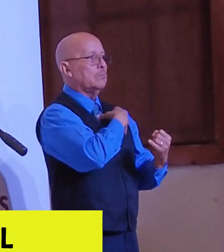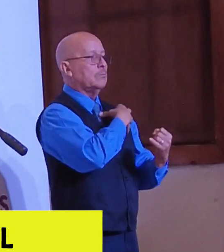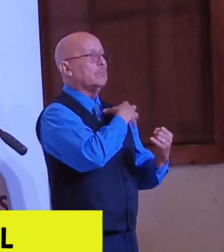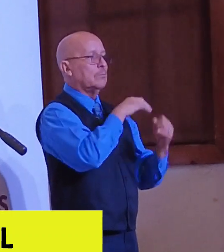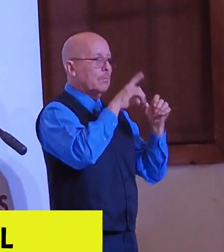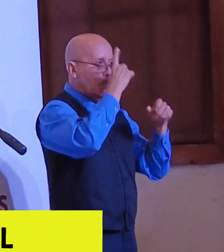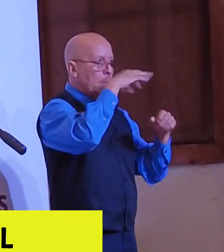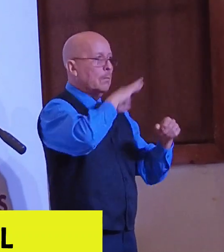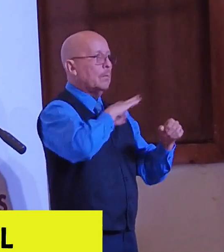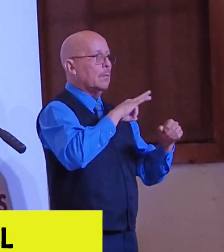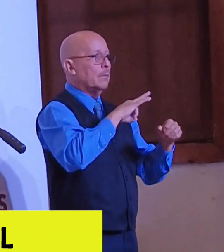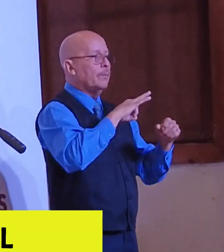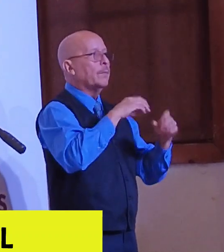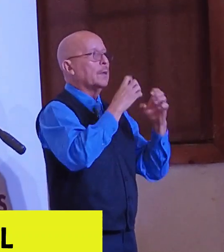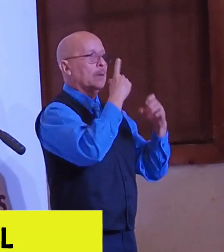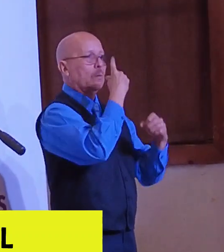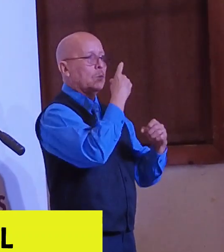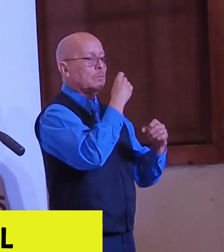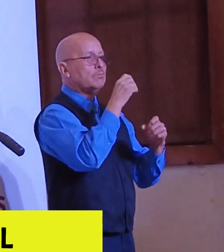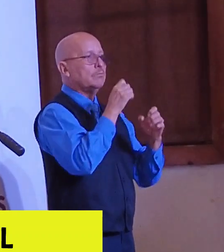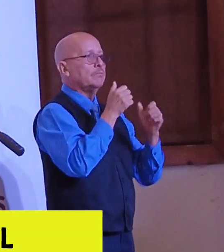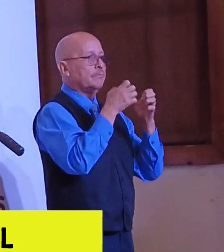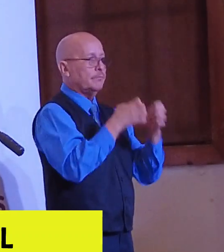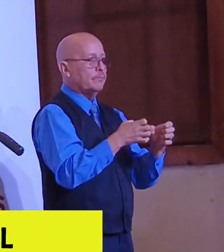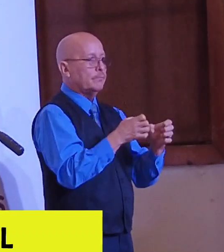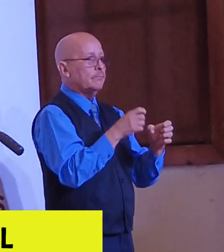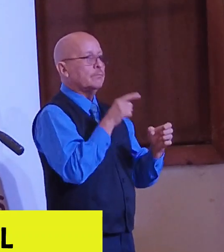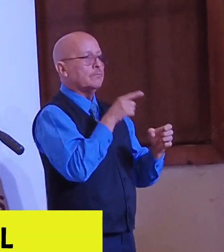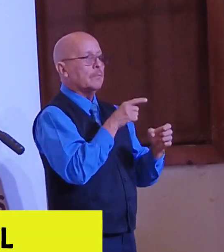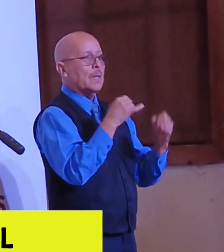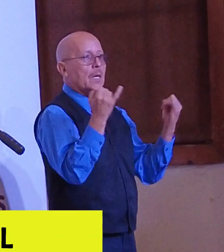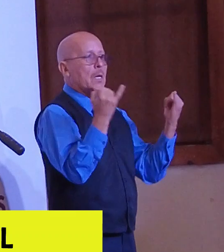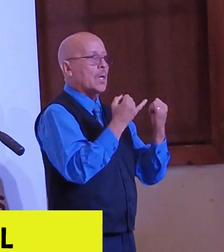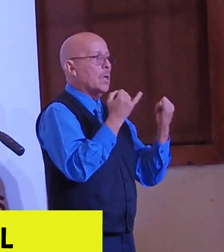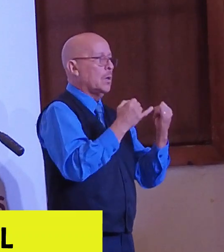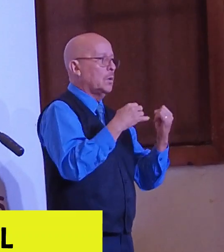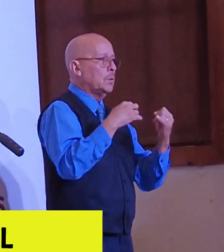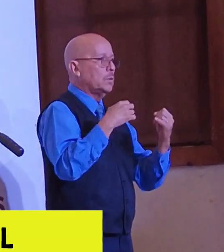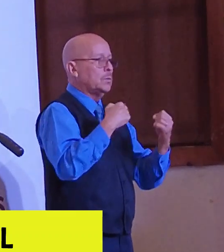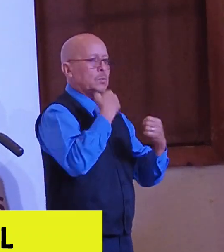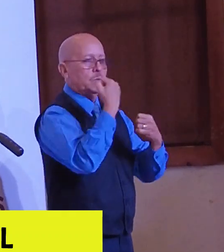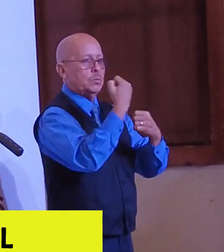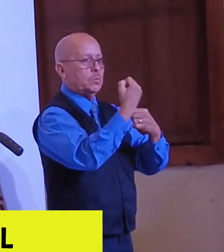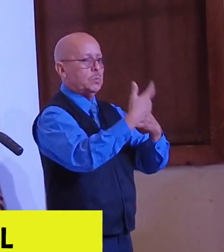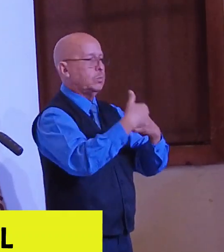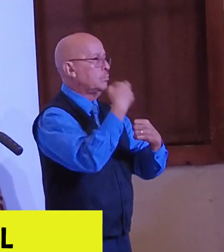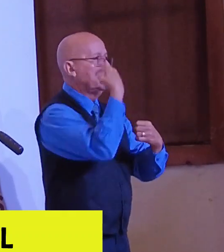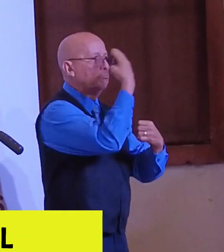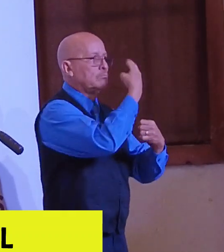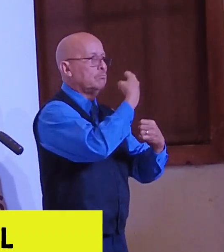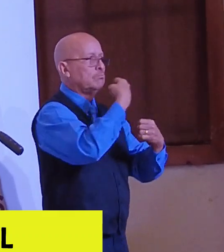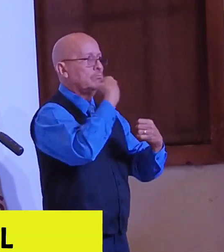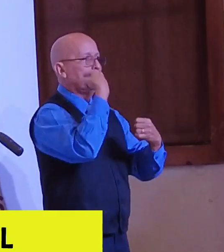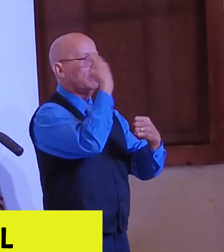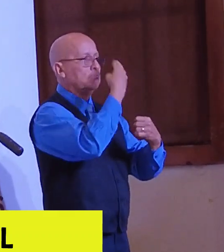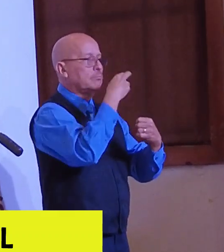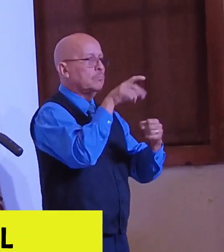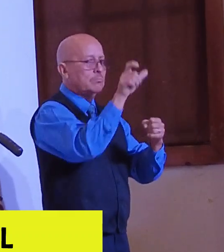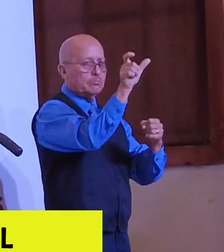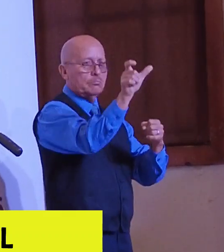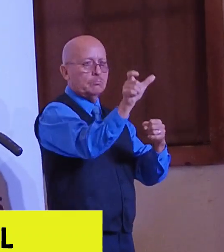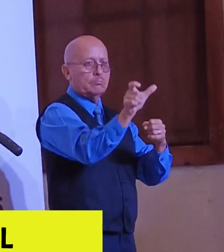Pública Municipal. A su vez, después de un análisis detallado de los perfiles que integran la